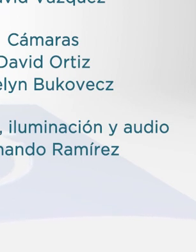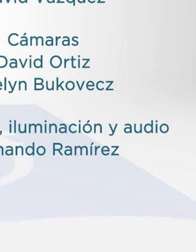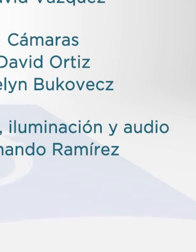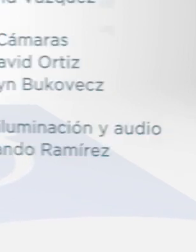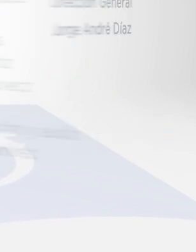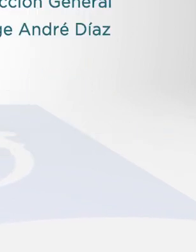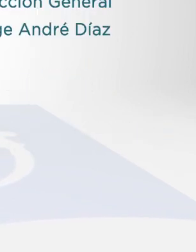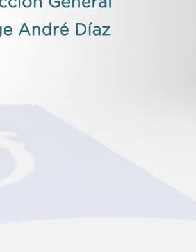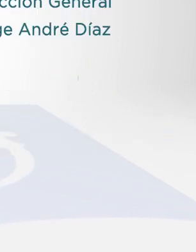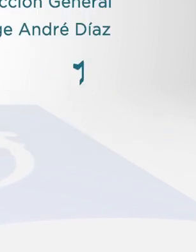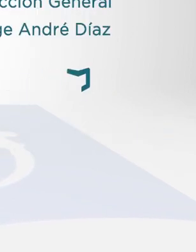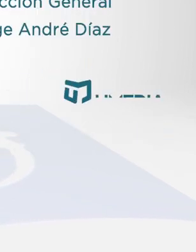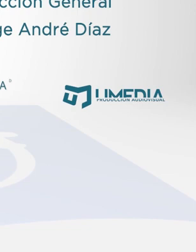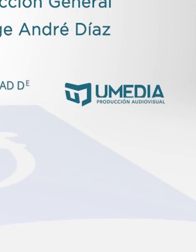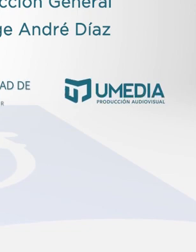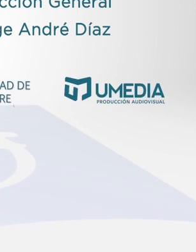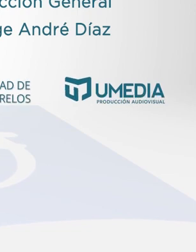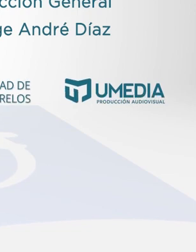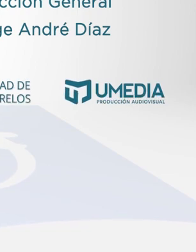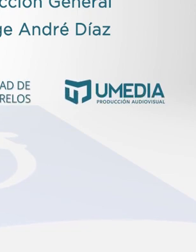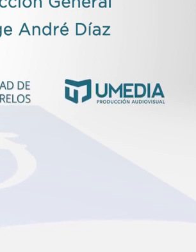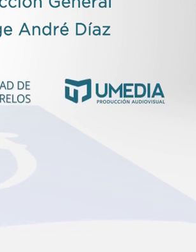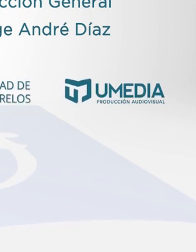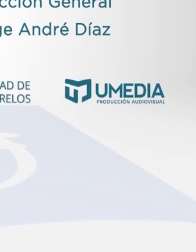¡Gracias! ¡Gracias!